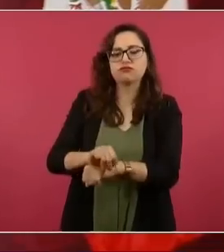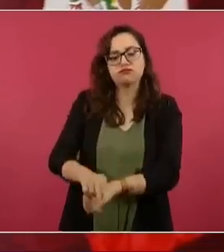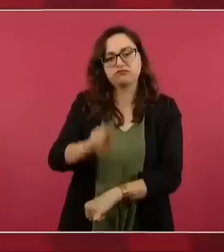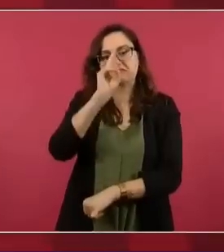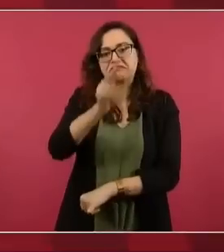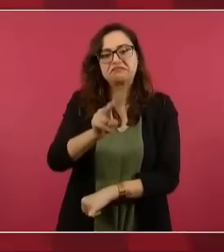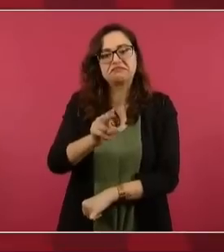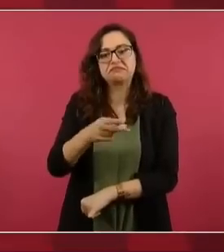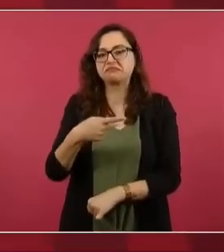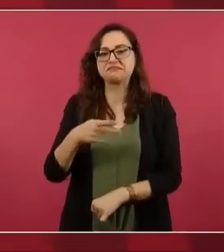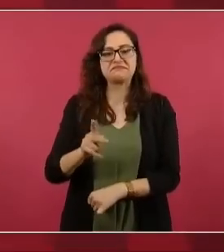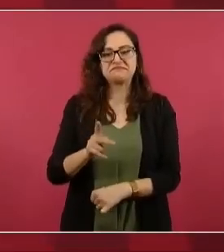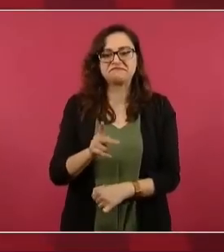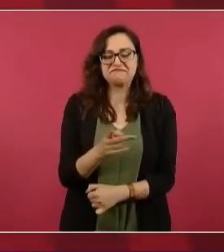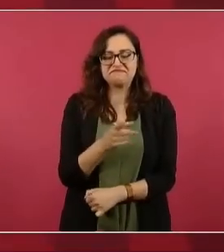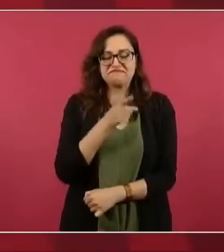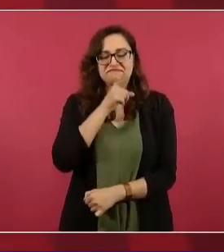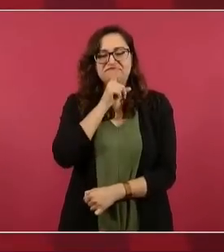pero